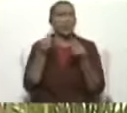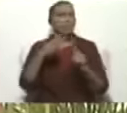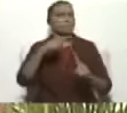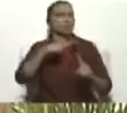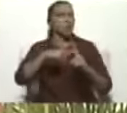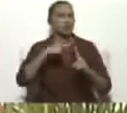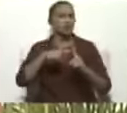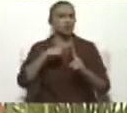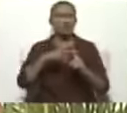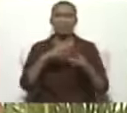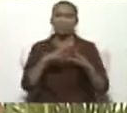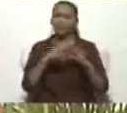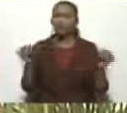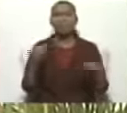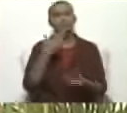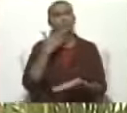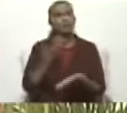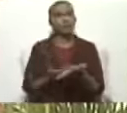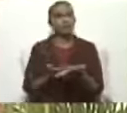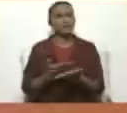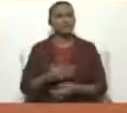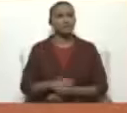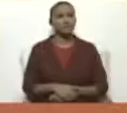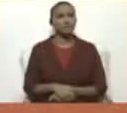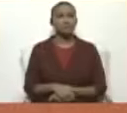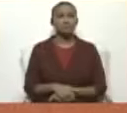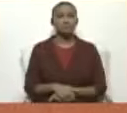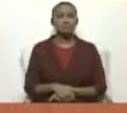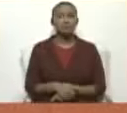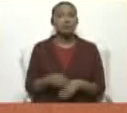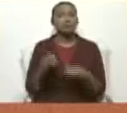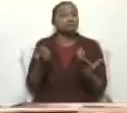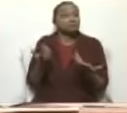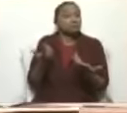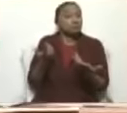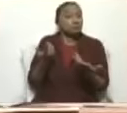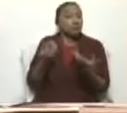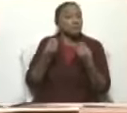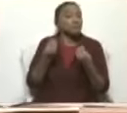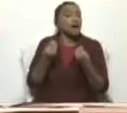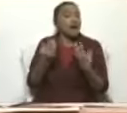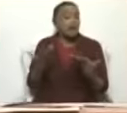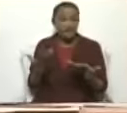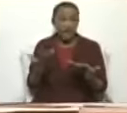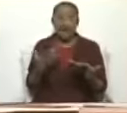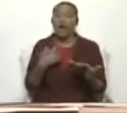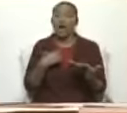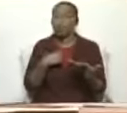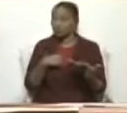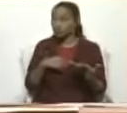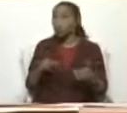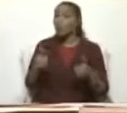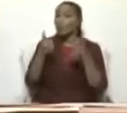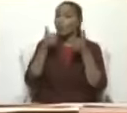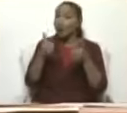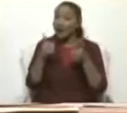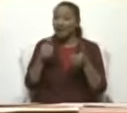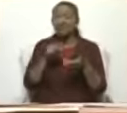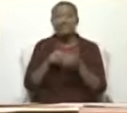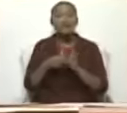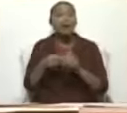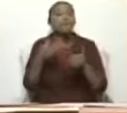fue fundamental. Gracias. Mira, las expectativas son muy buenas. Nosotros estamos muy